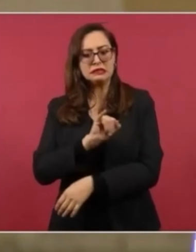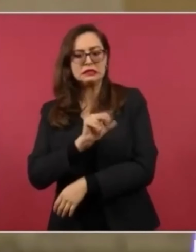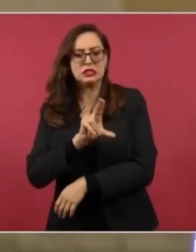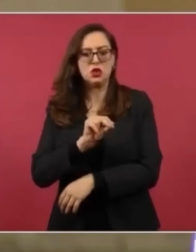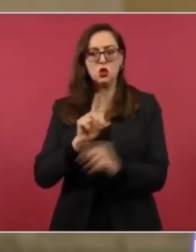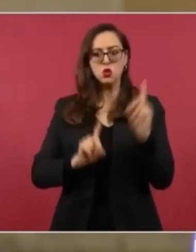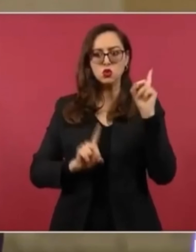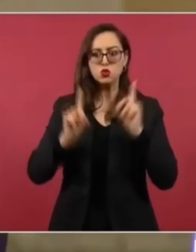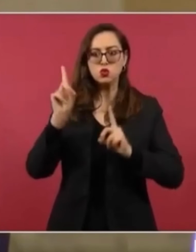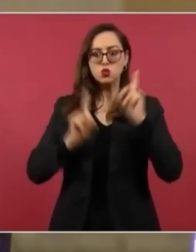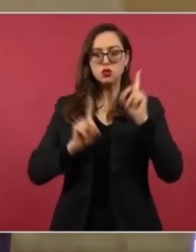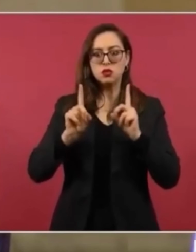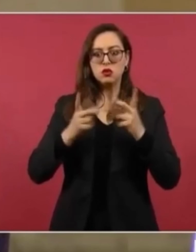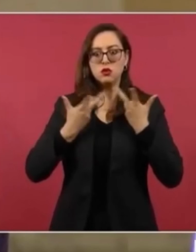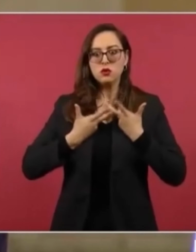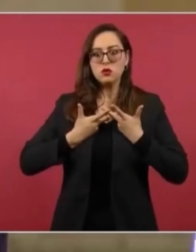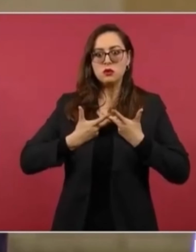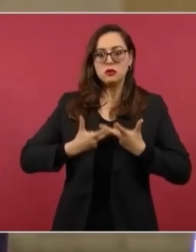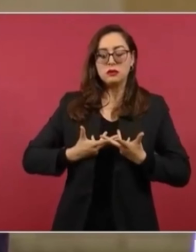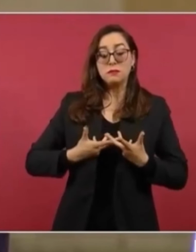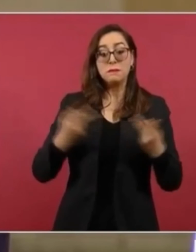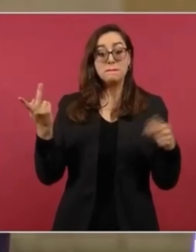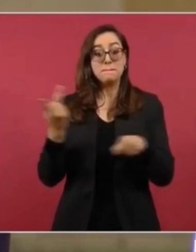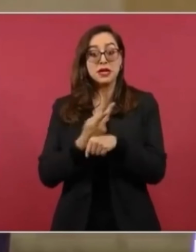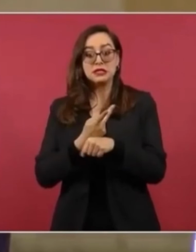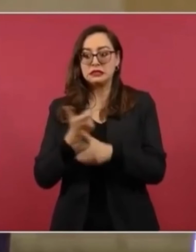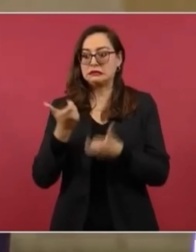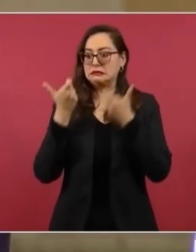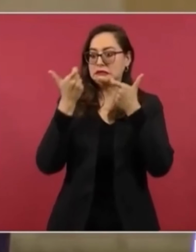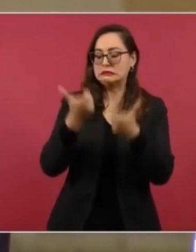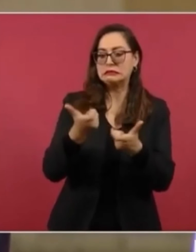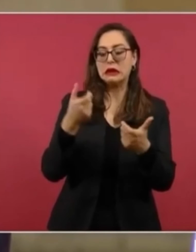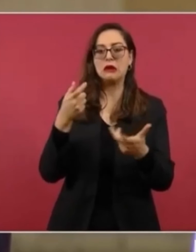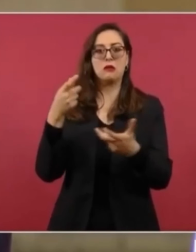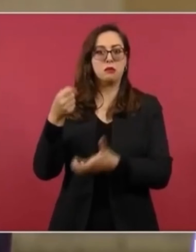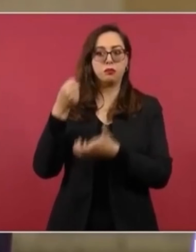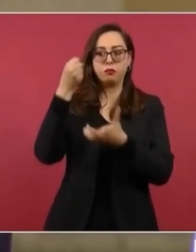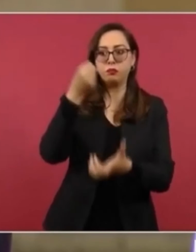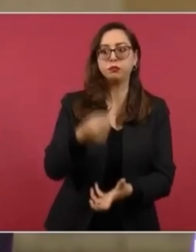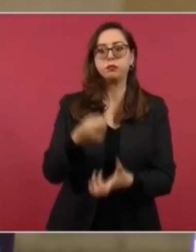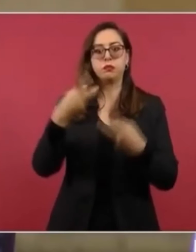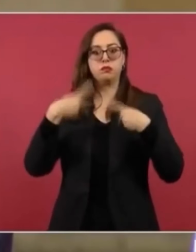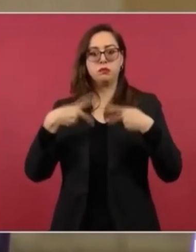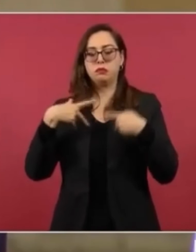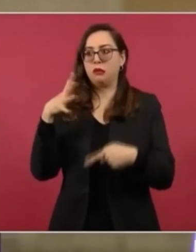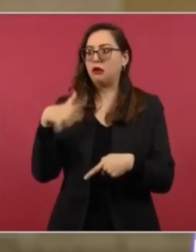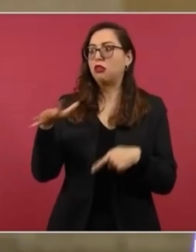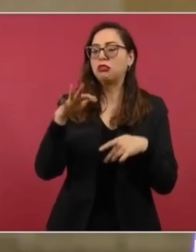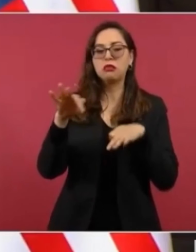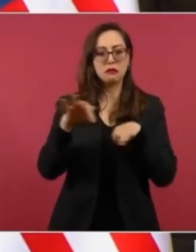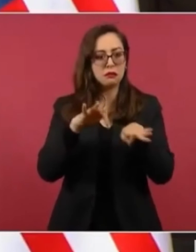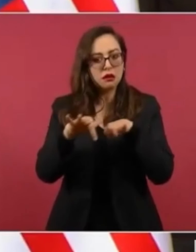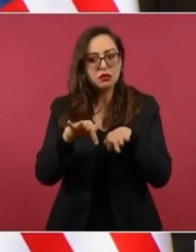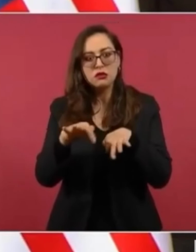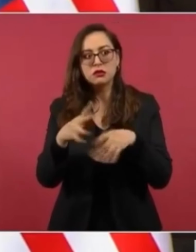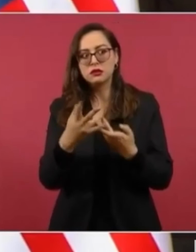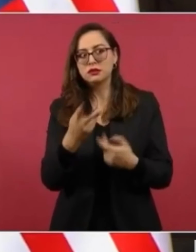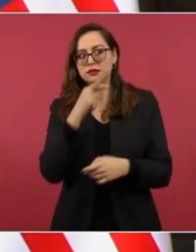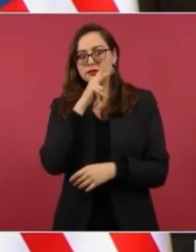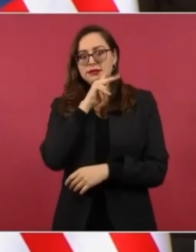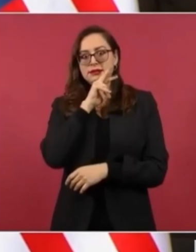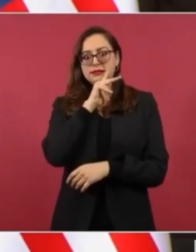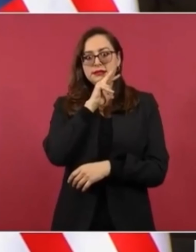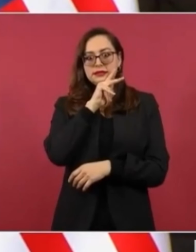Los inversionistas, las empresas y los trabajadores, al igual que los ciudadanos, todos se preocuparon en qué podía pasar. Cuando el